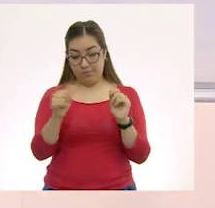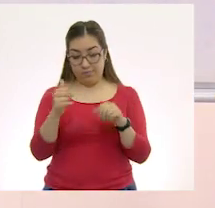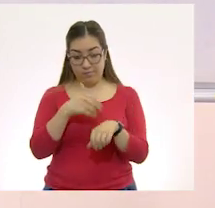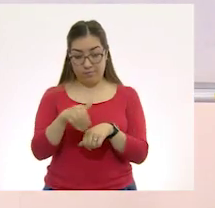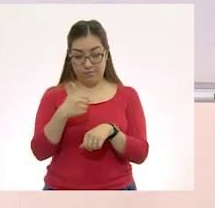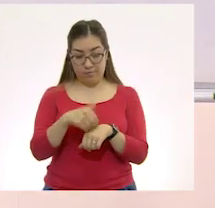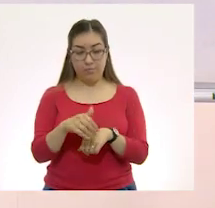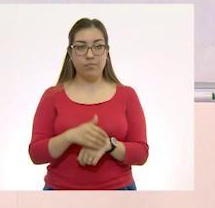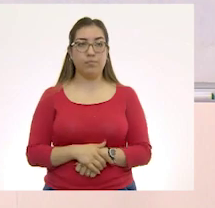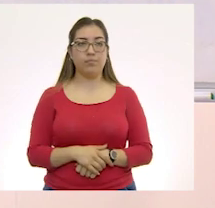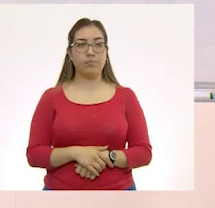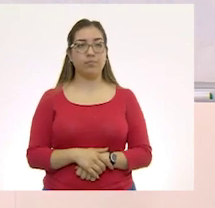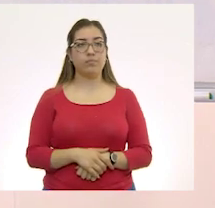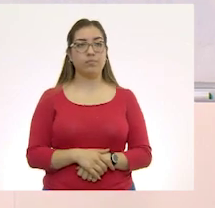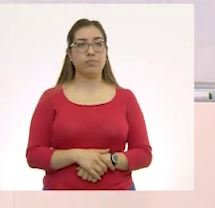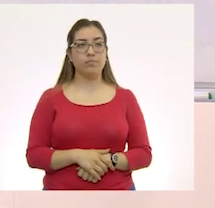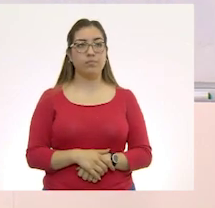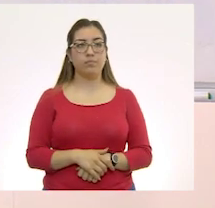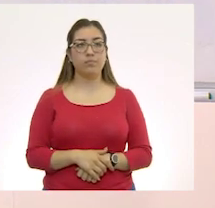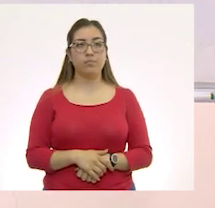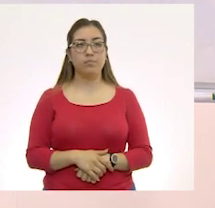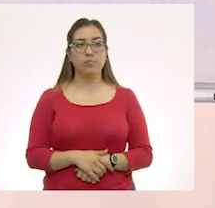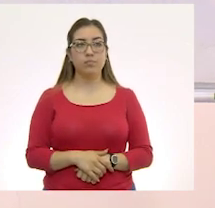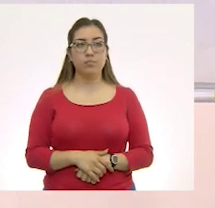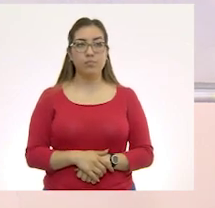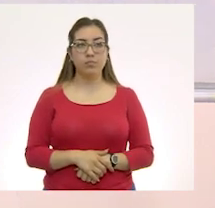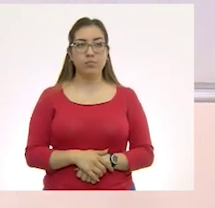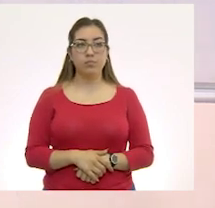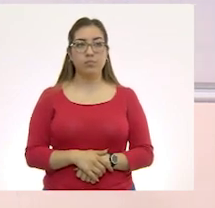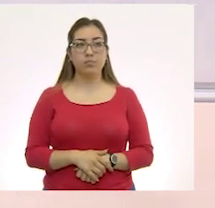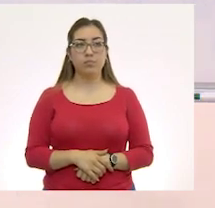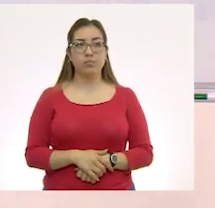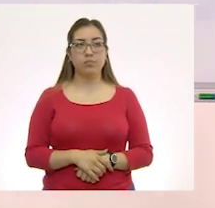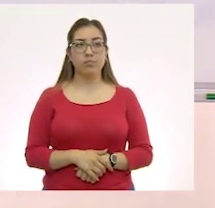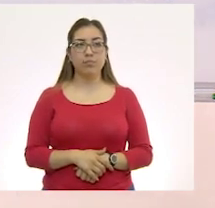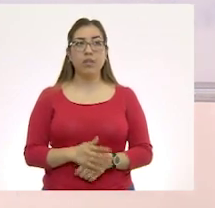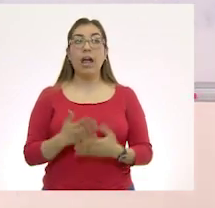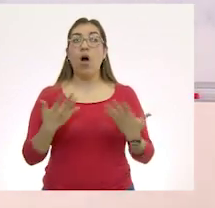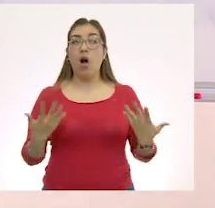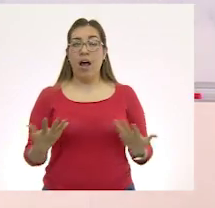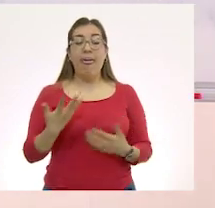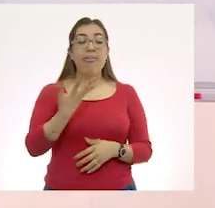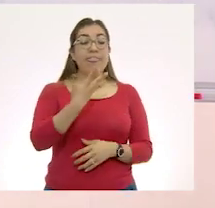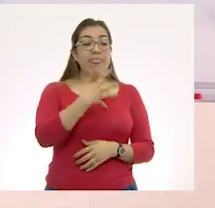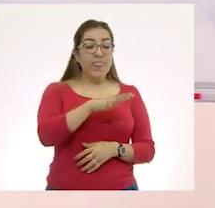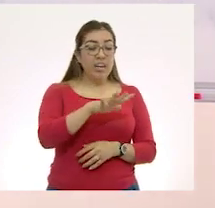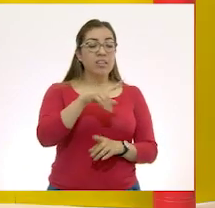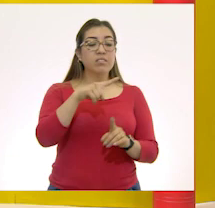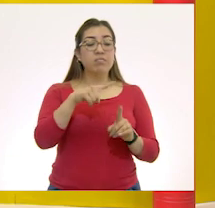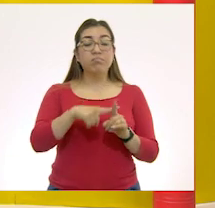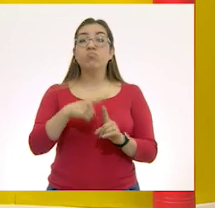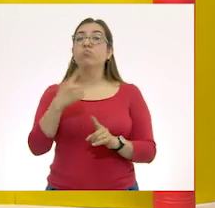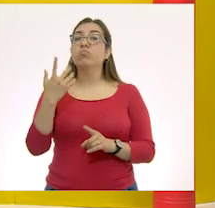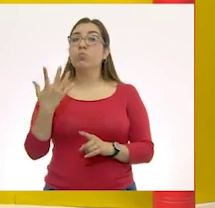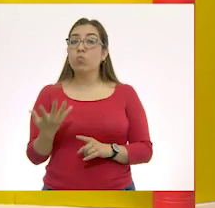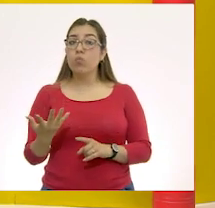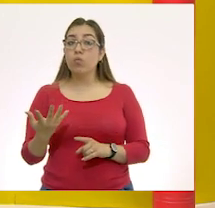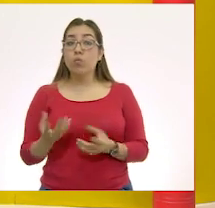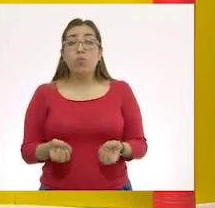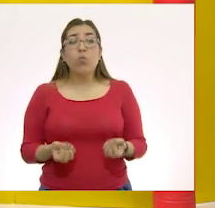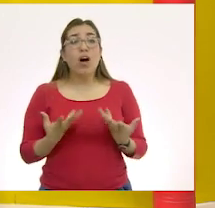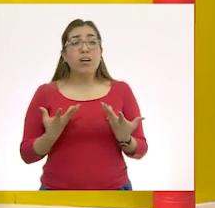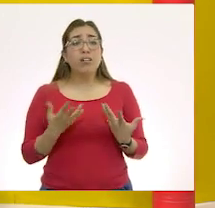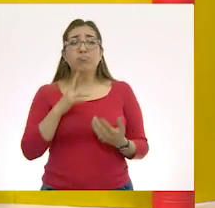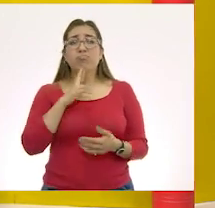el ya llevamos los números ahora 10 + 5 que es la regularidad cuánto es 10 +